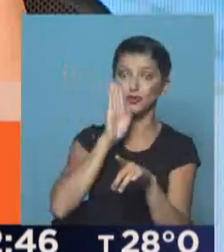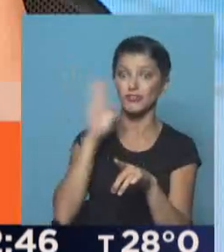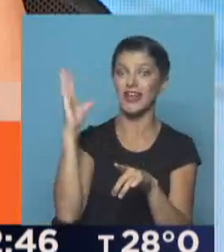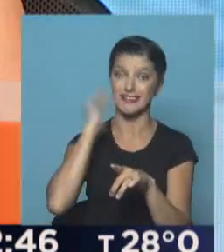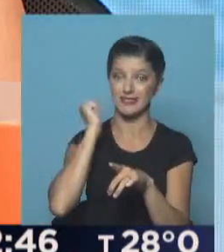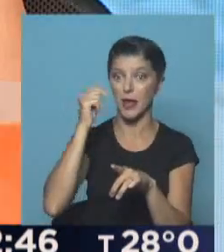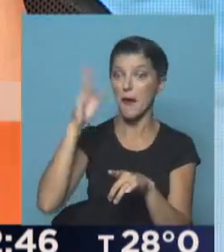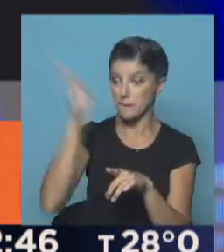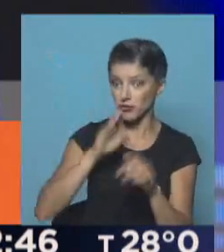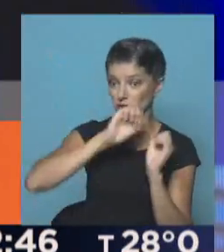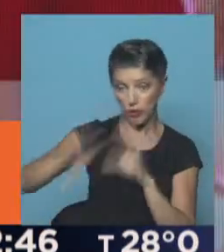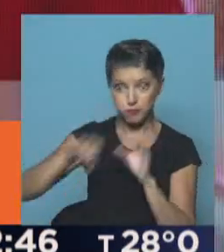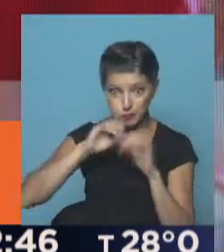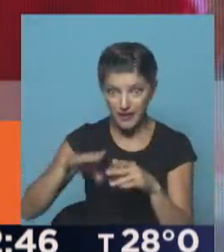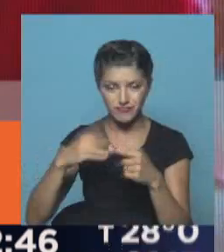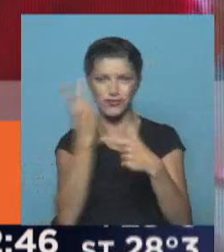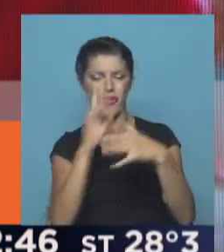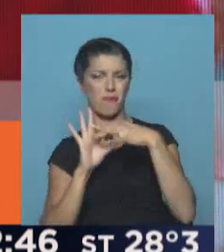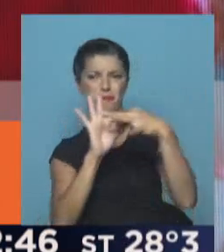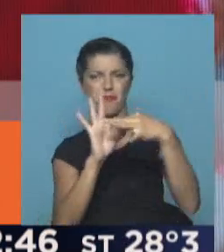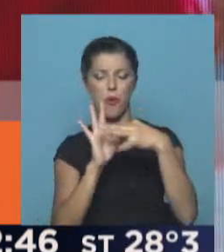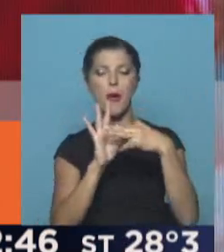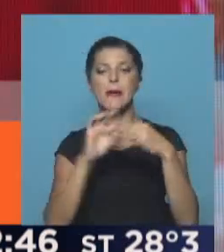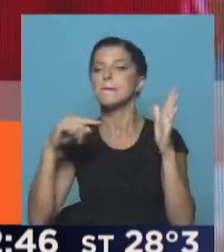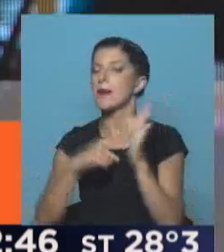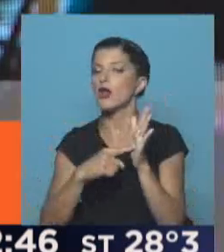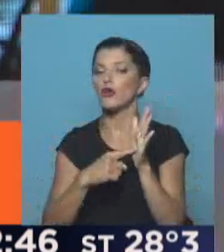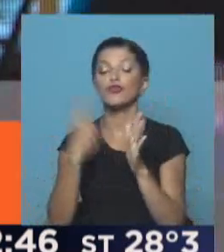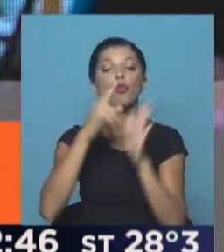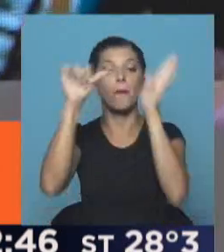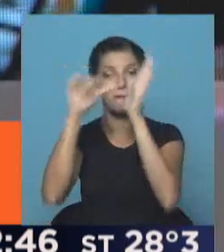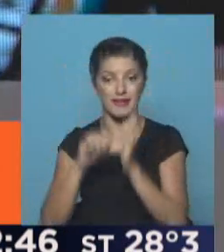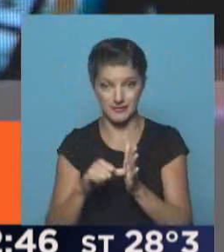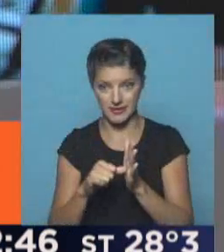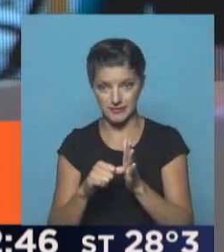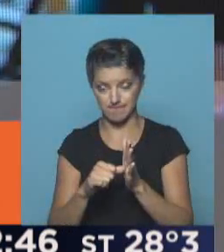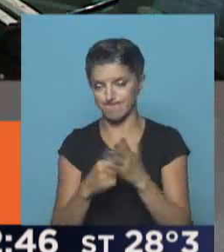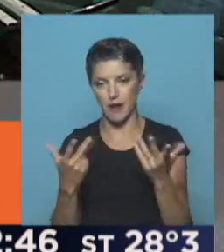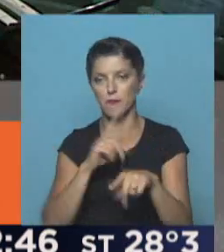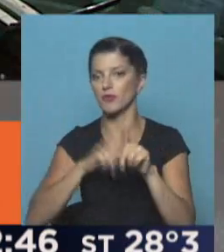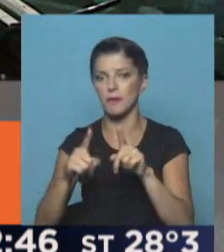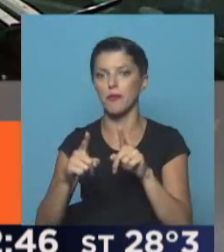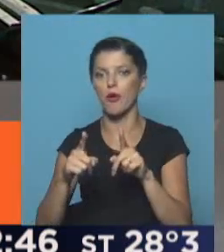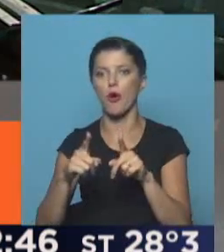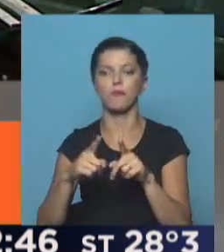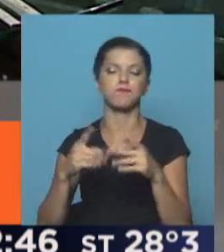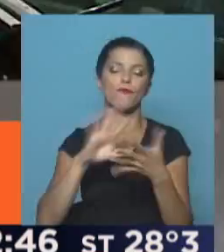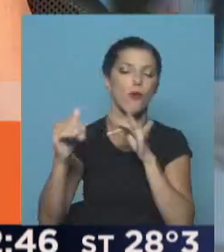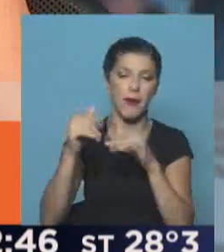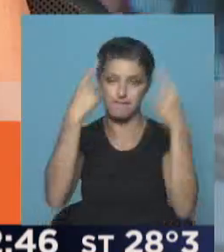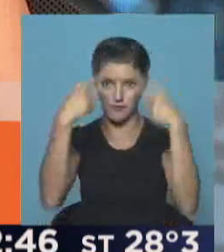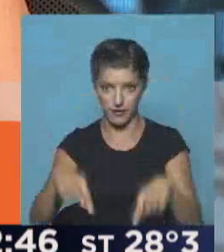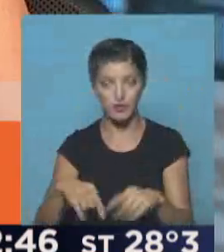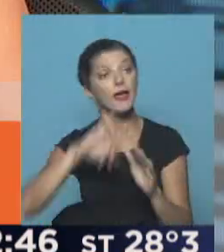una interconexión muy fuerte, pero de dos países que son que tienen pesos relativos diferentes, digamos, ¿no? Sí, totalmente, pero hay